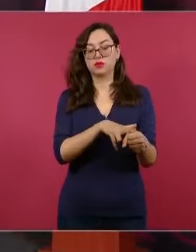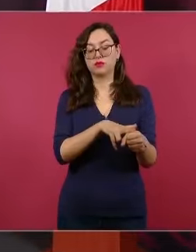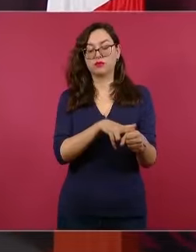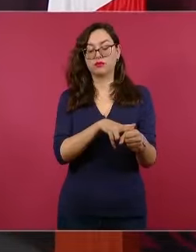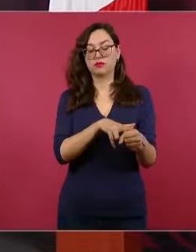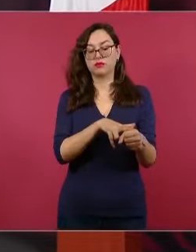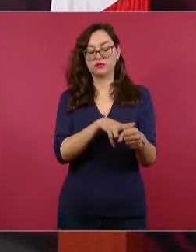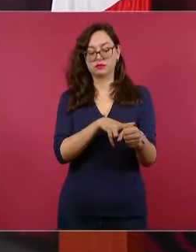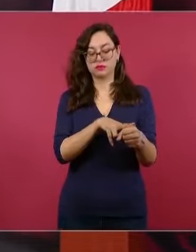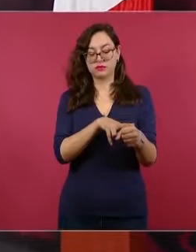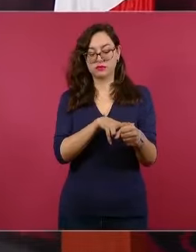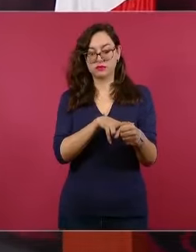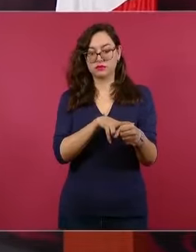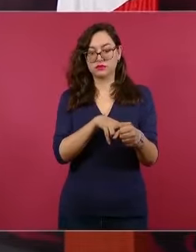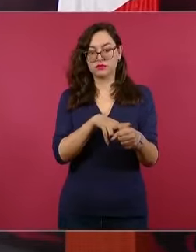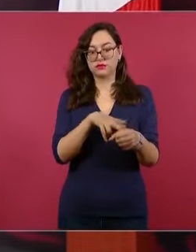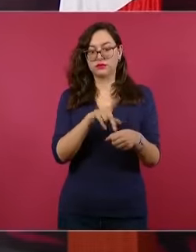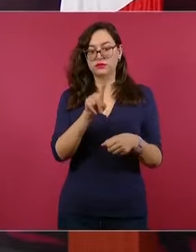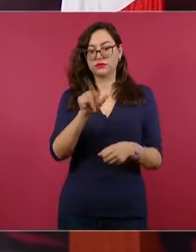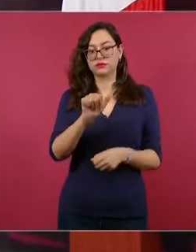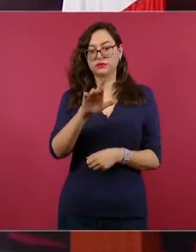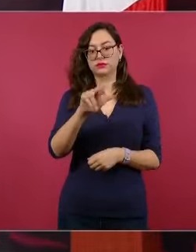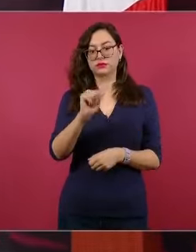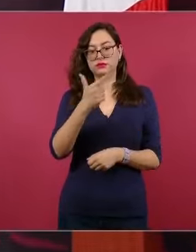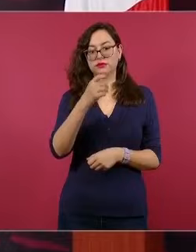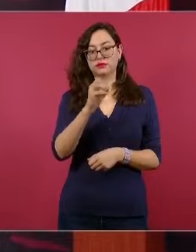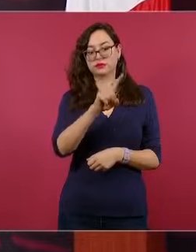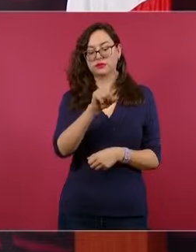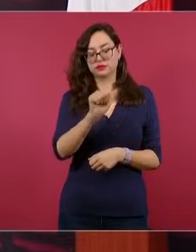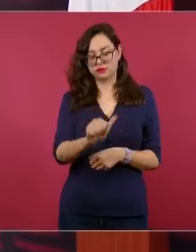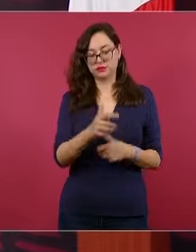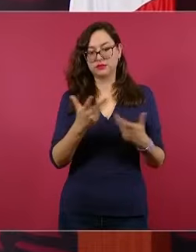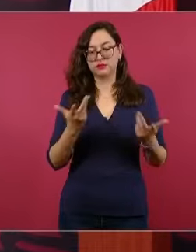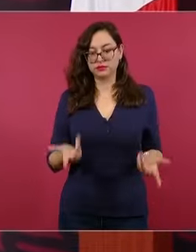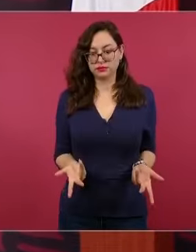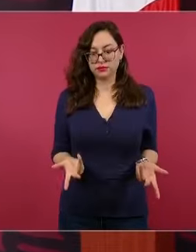hospital de Zaragoza del